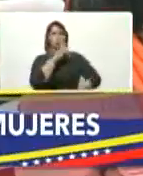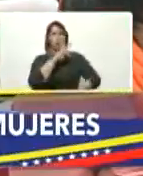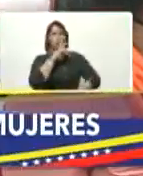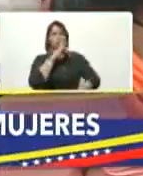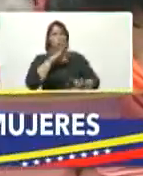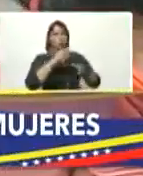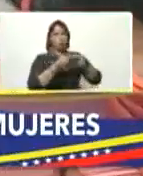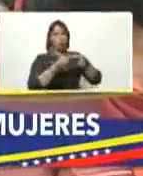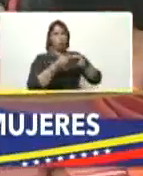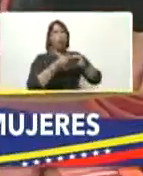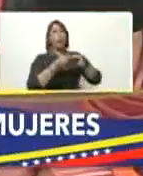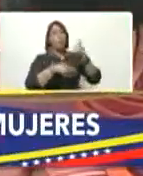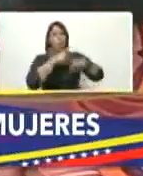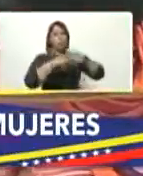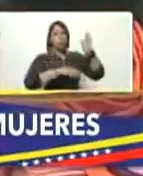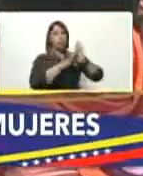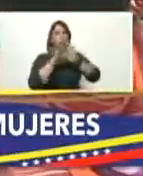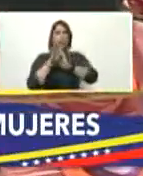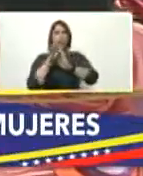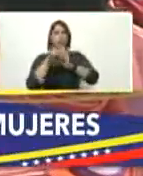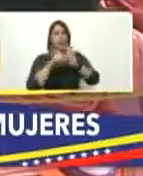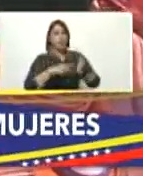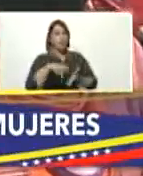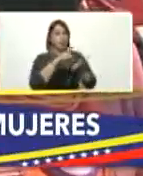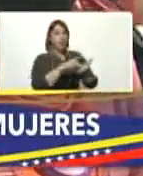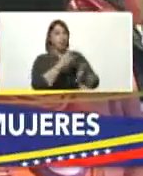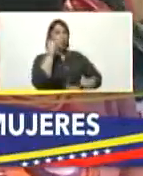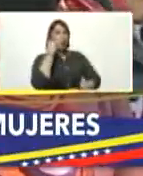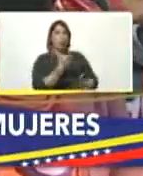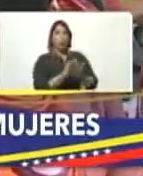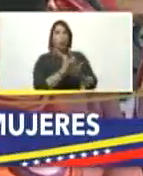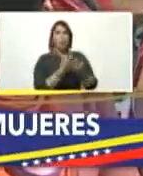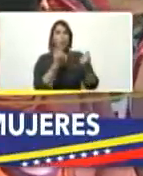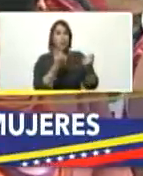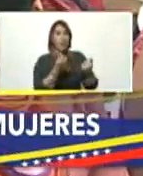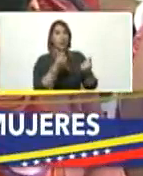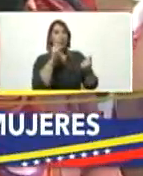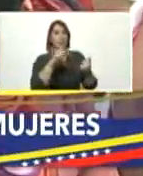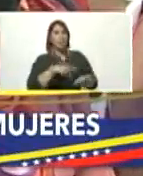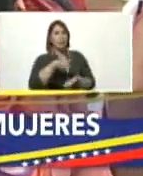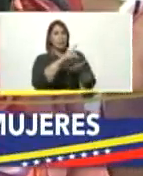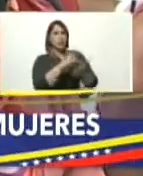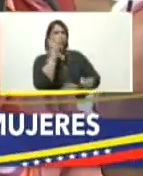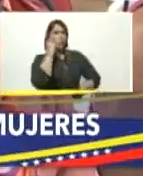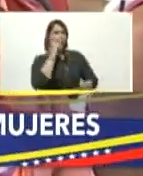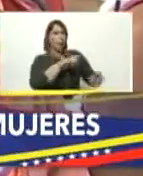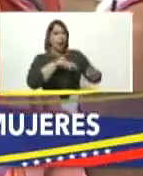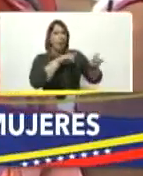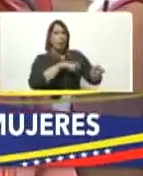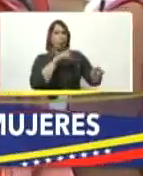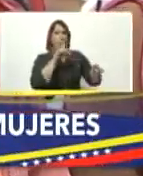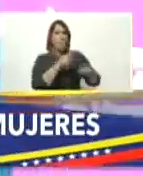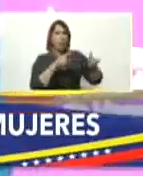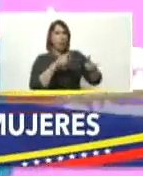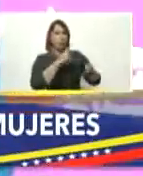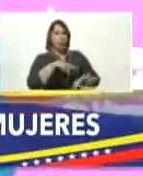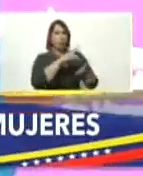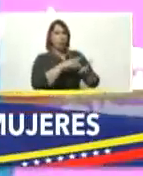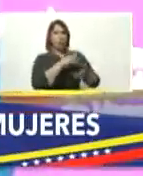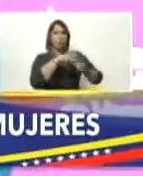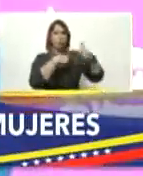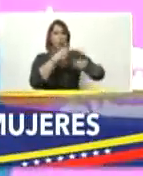de la productividad, la participación de la mujer en la economía, la participación de la mujer en el campo para la producción de